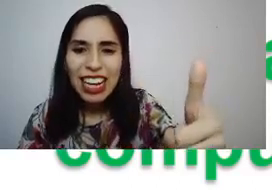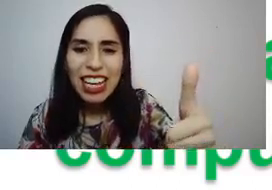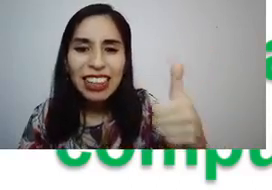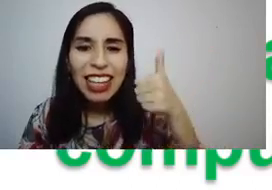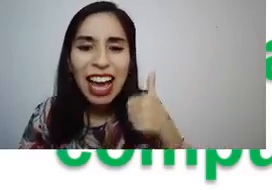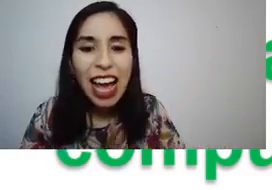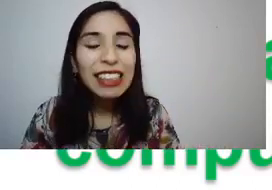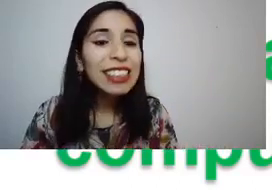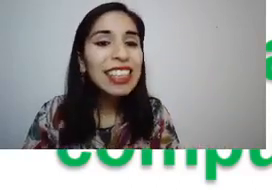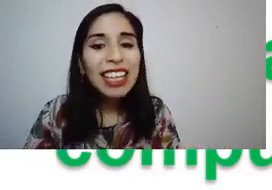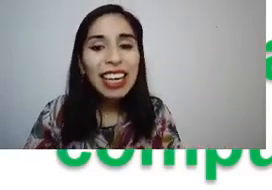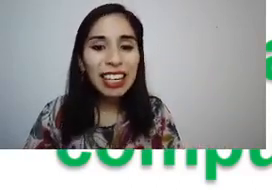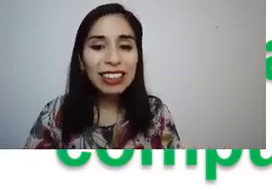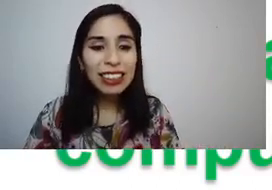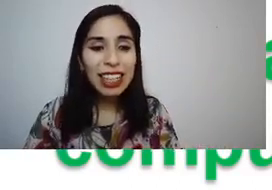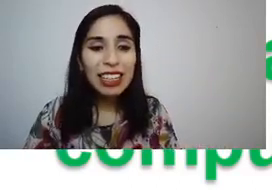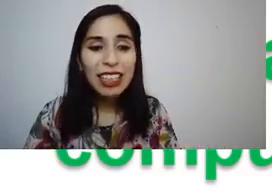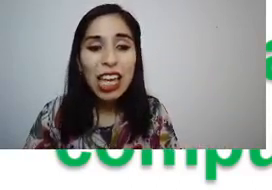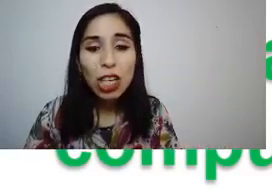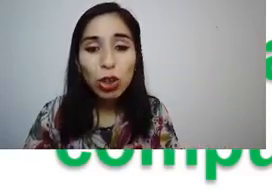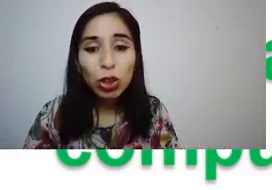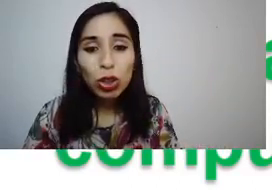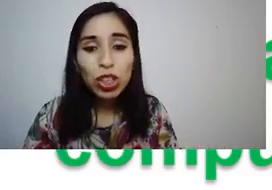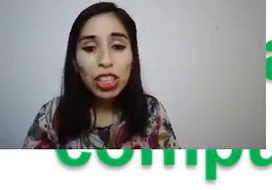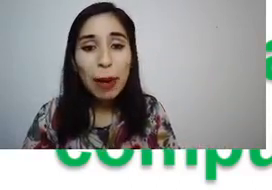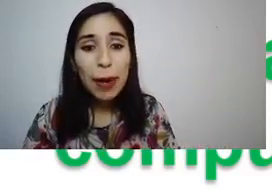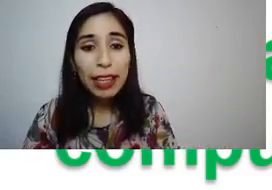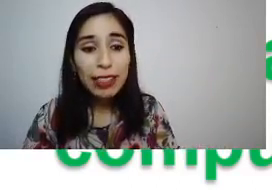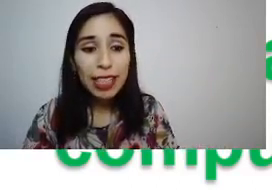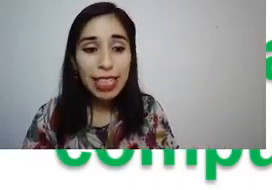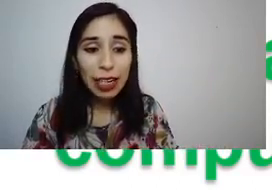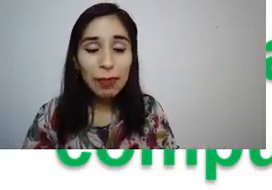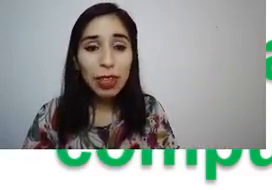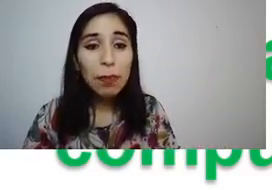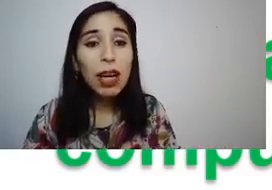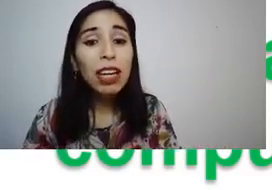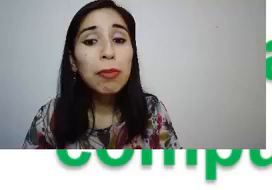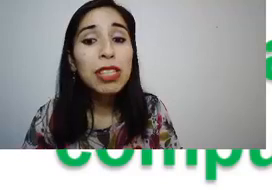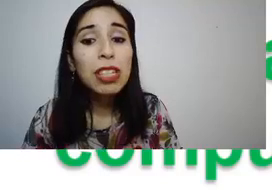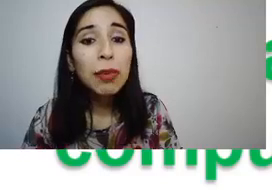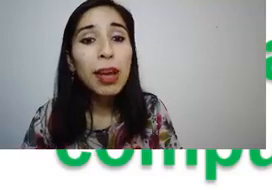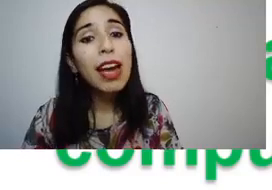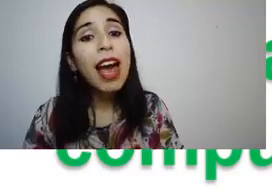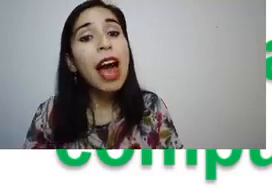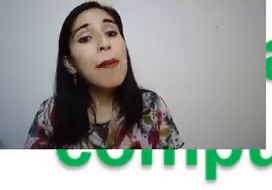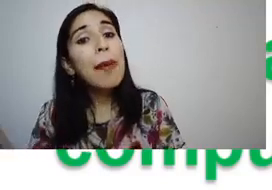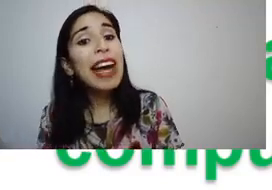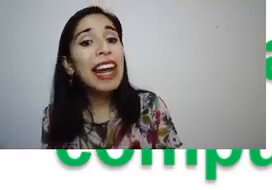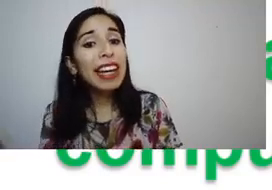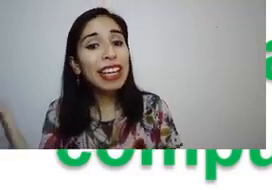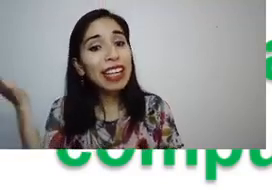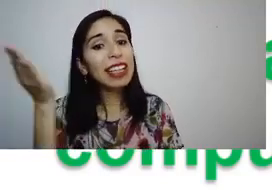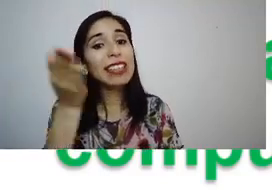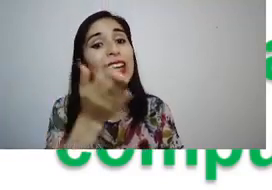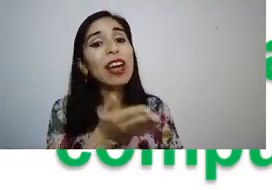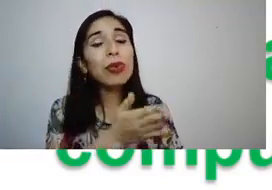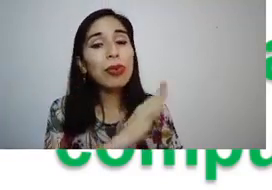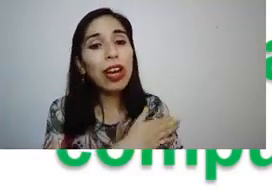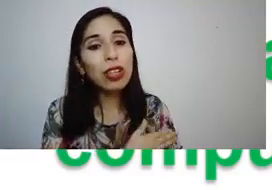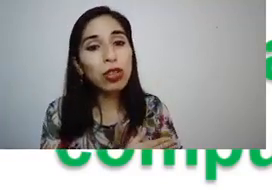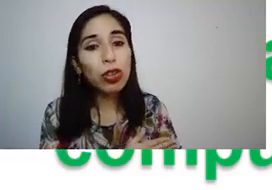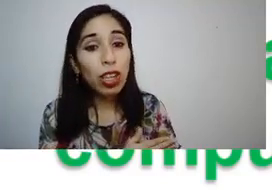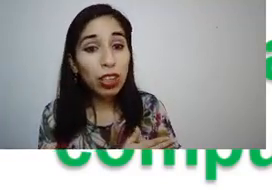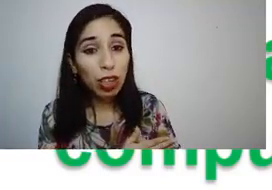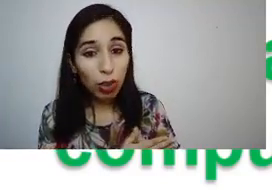excelente así es este icono se llama deshacer y para qué me sirve para regresar